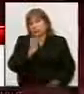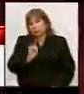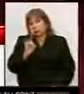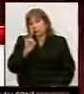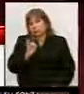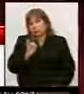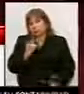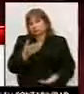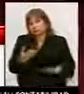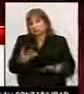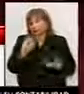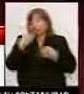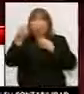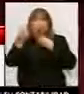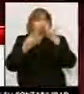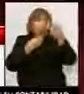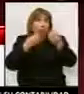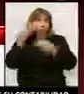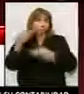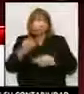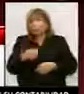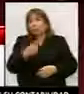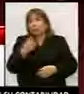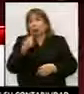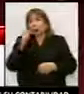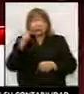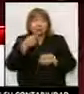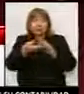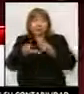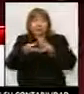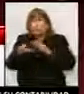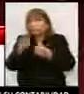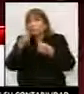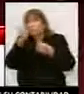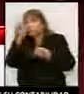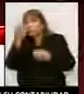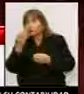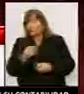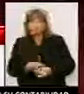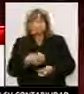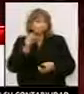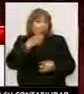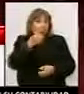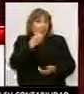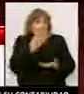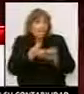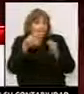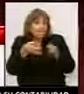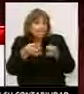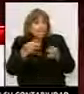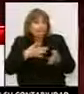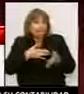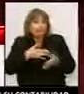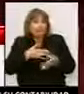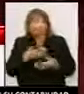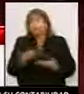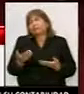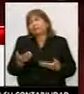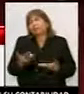en algunos para especular, en otros para tratar de invertir de novedad, en otros para ver si le sale un acierto, y por eso es que se